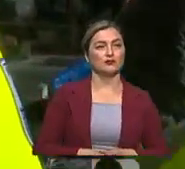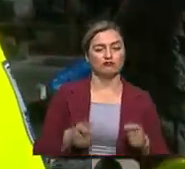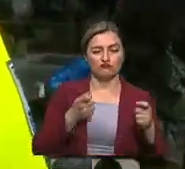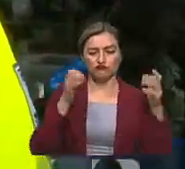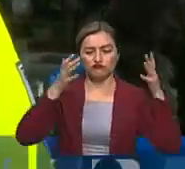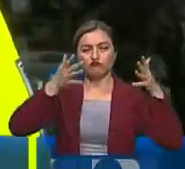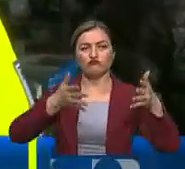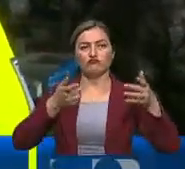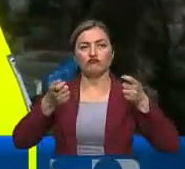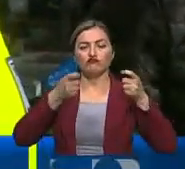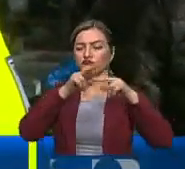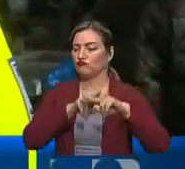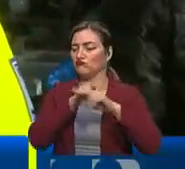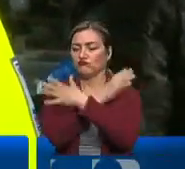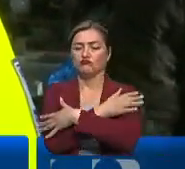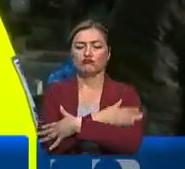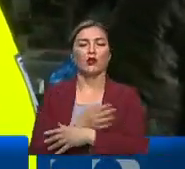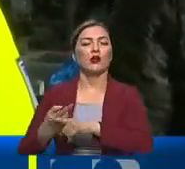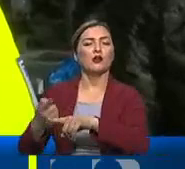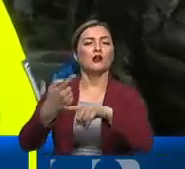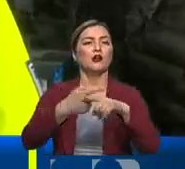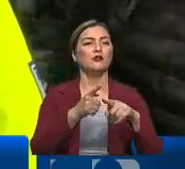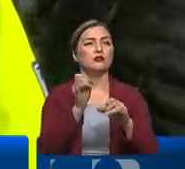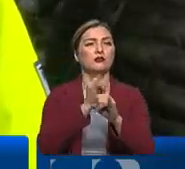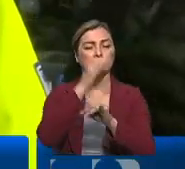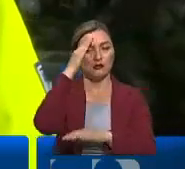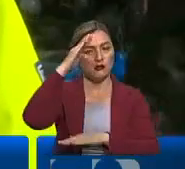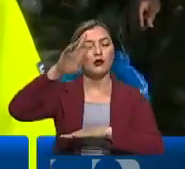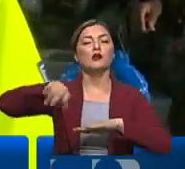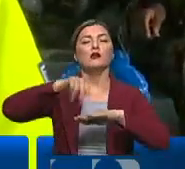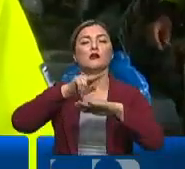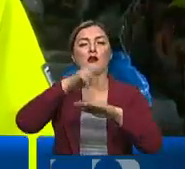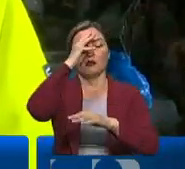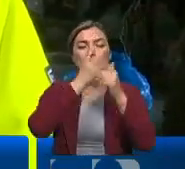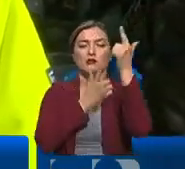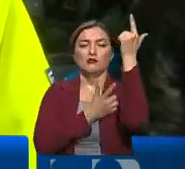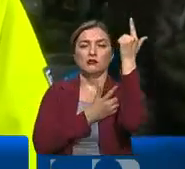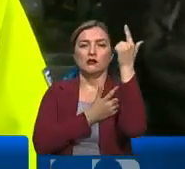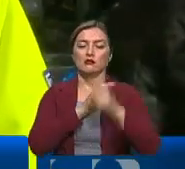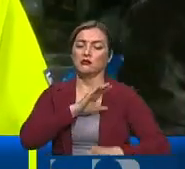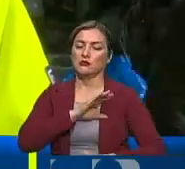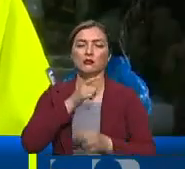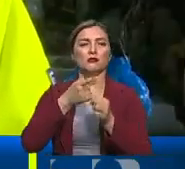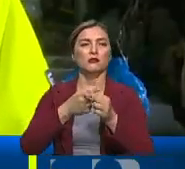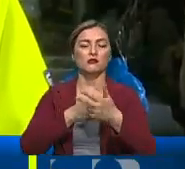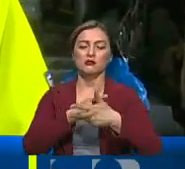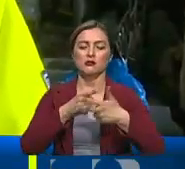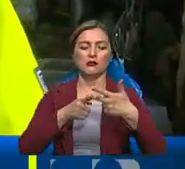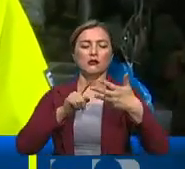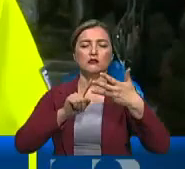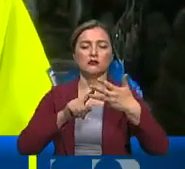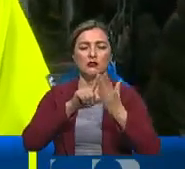dinámica en el cual estamos inmersos con diferentes instituciones, Policía Nacional, Fuerzas Armadas, el ilustre municipio de Quito, el